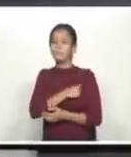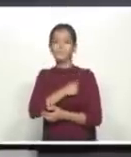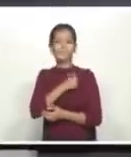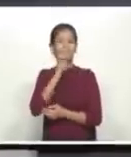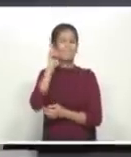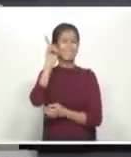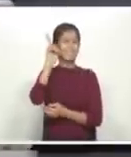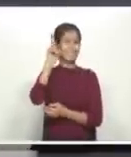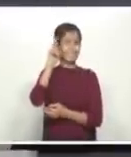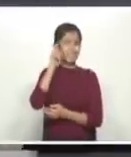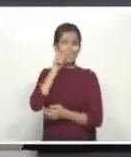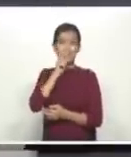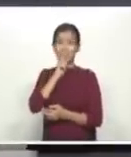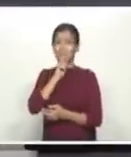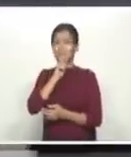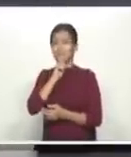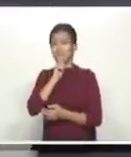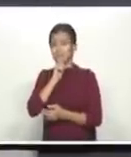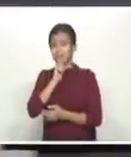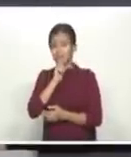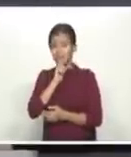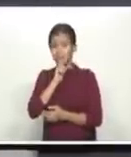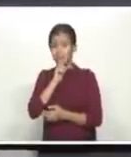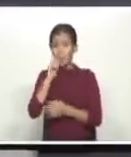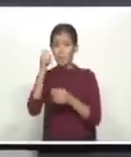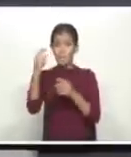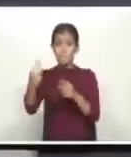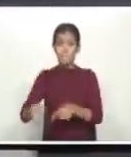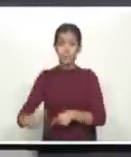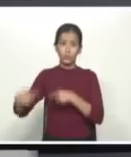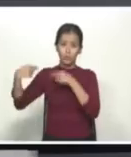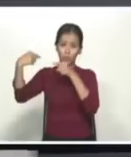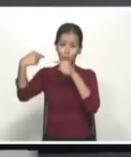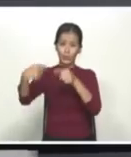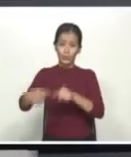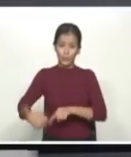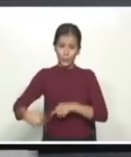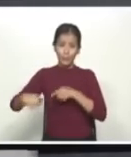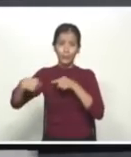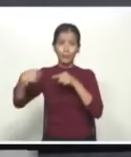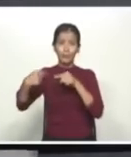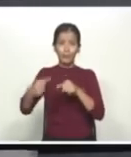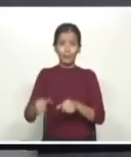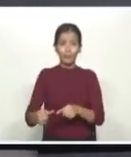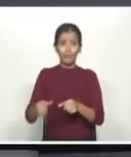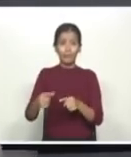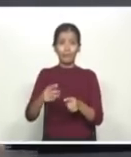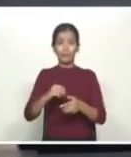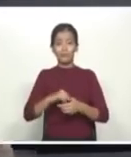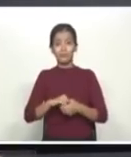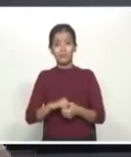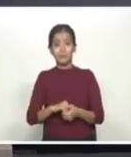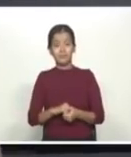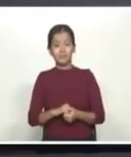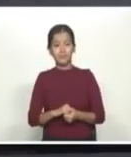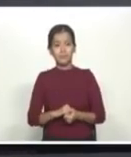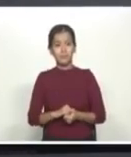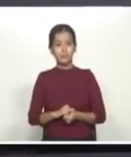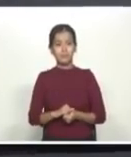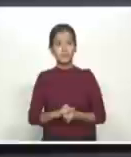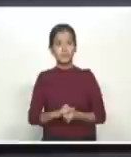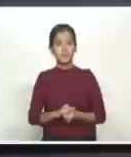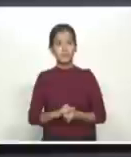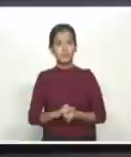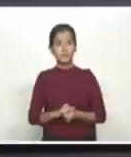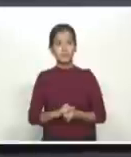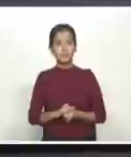que Xiomara está en una lucha contra el poder real, que son los poderes fácticos. Ella es lo que tiene el poder formal, el poder moral de